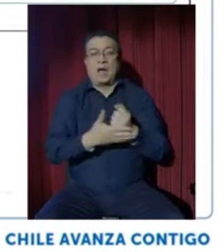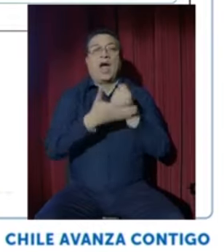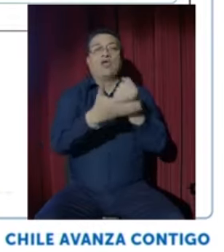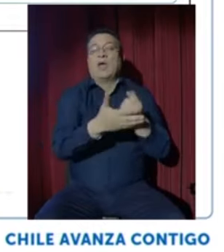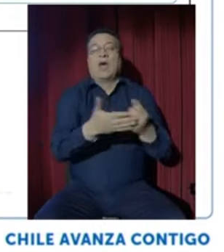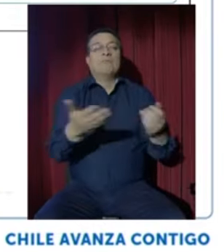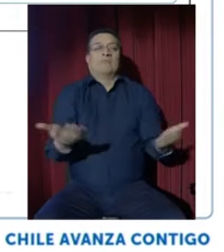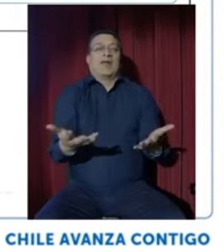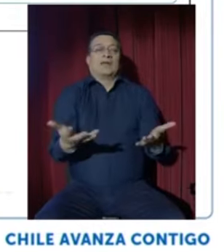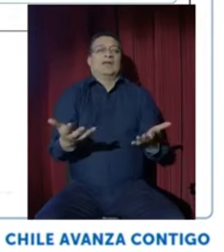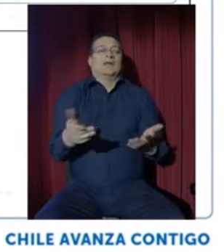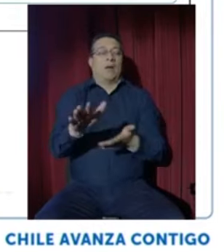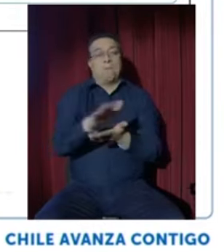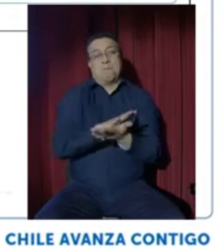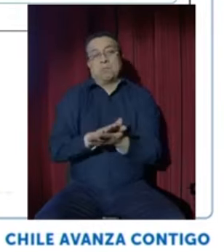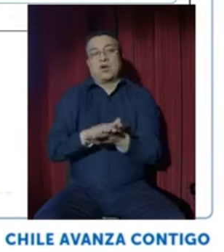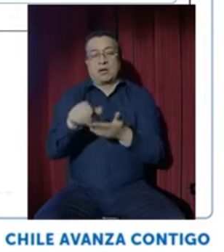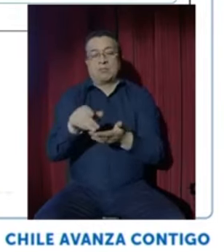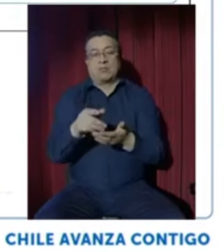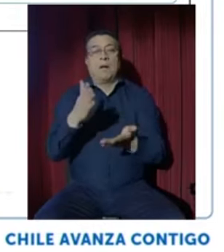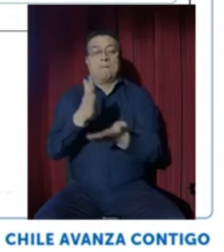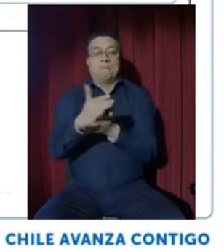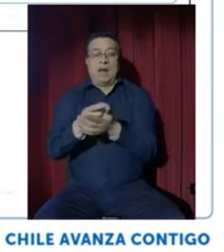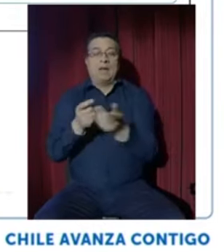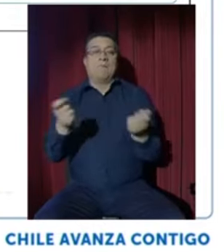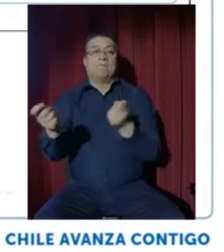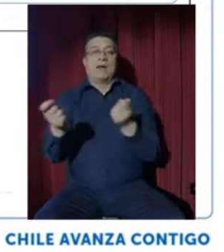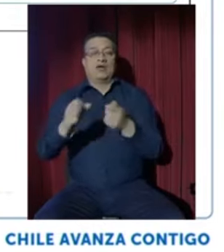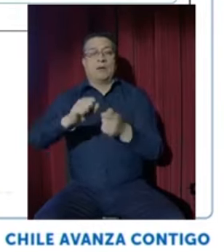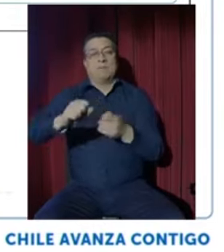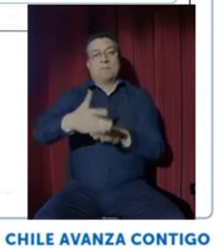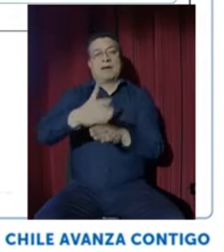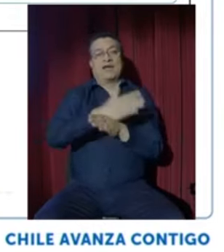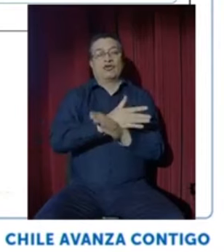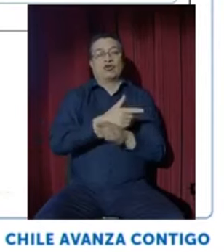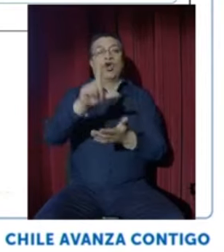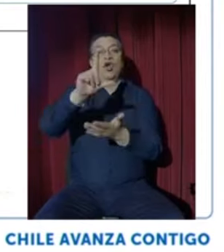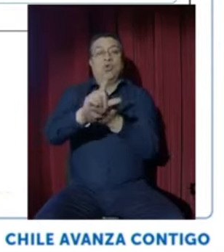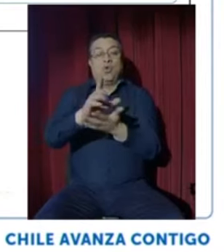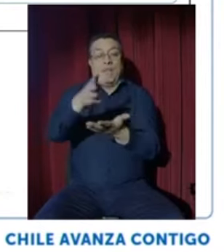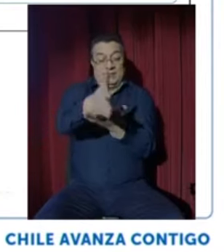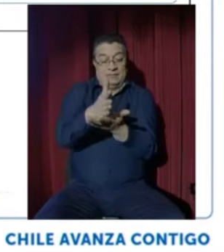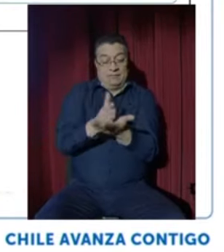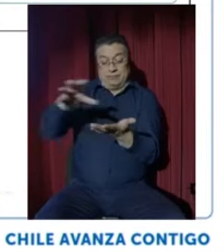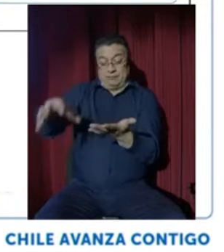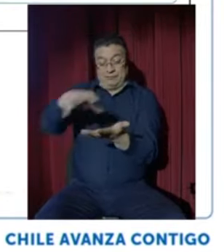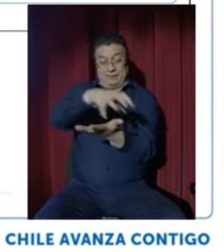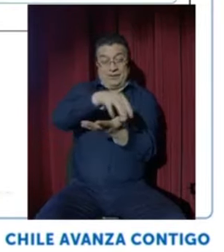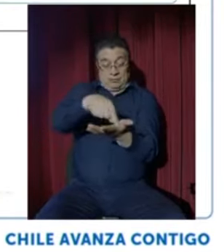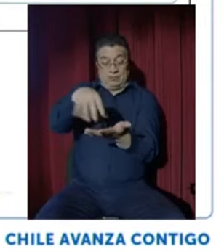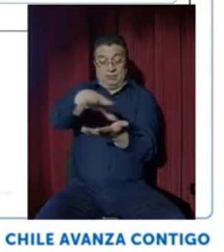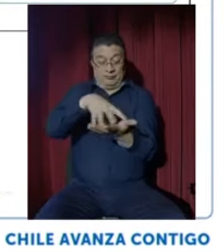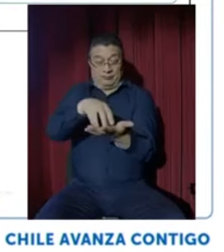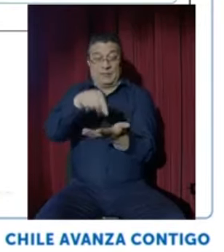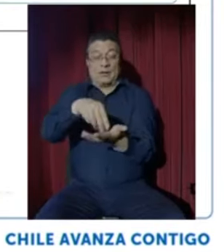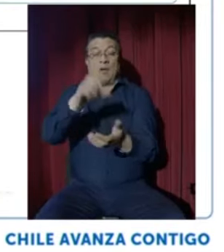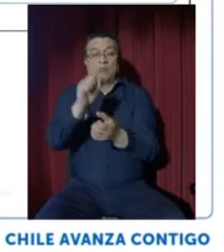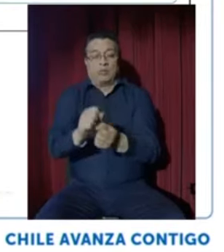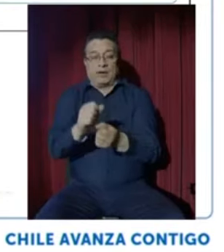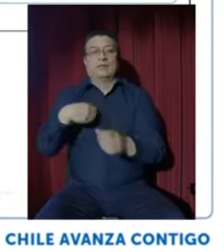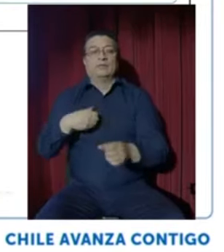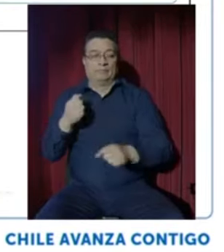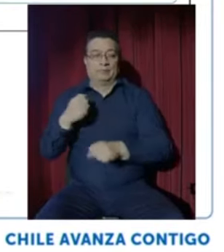ejemplo a la creación de planes de manejos de prevención en las zonas de interfaz que nos permitan de manera efectiva los funcionarios del